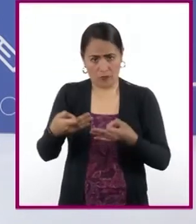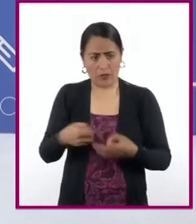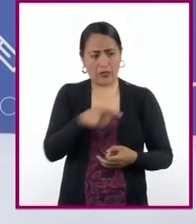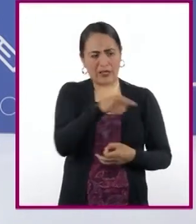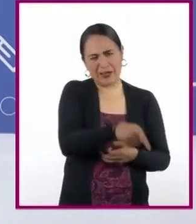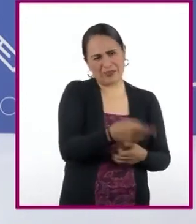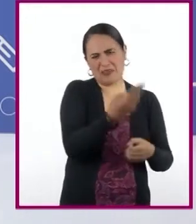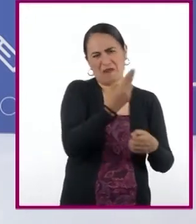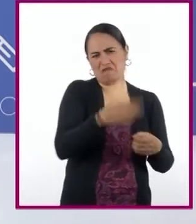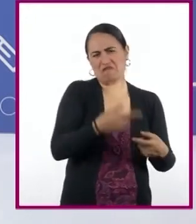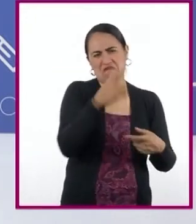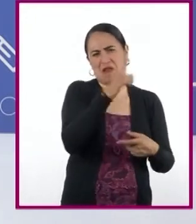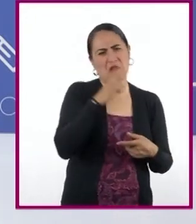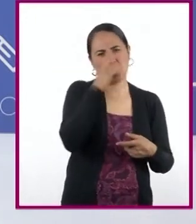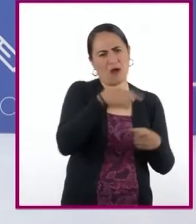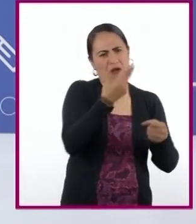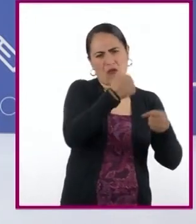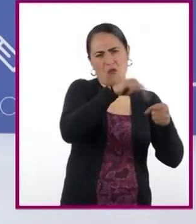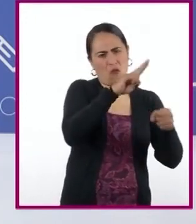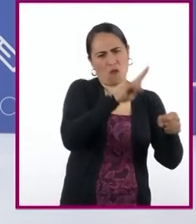otro el lenguaje informal.